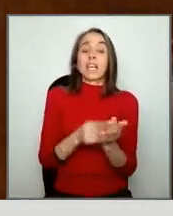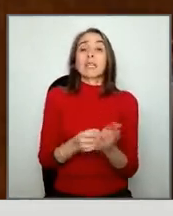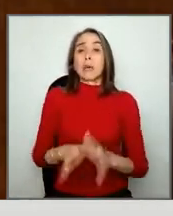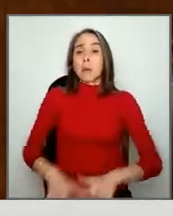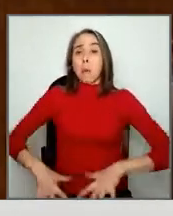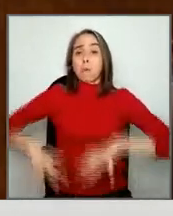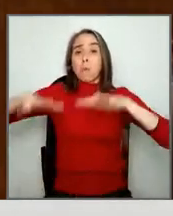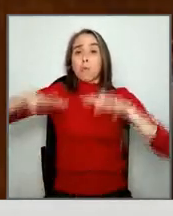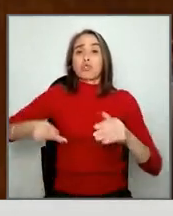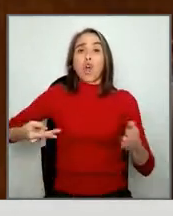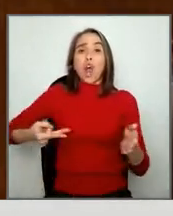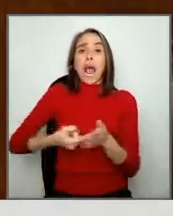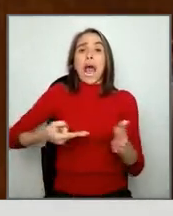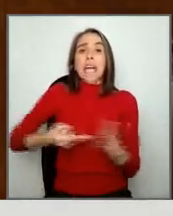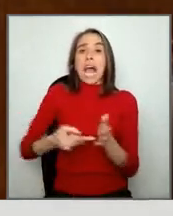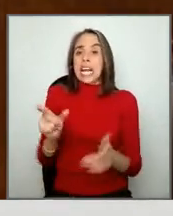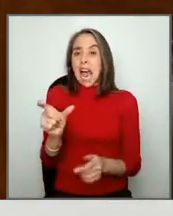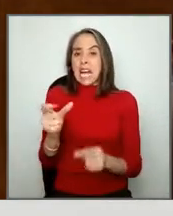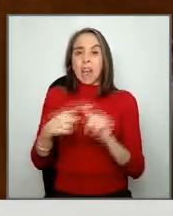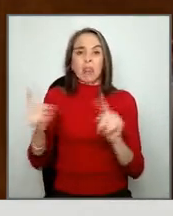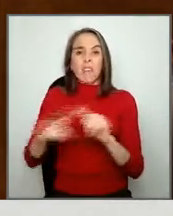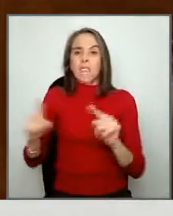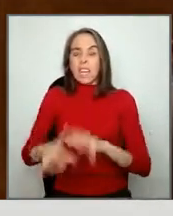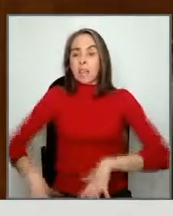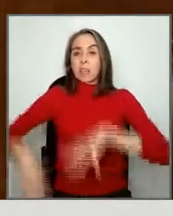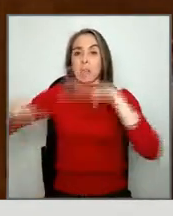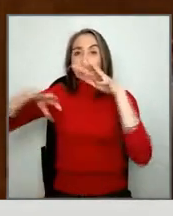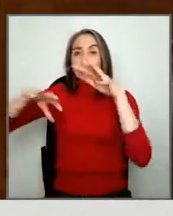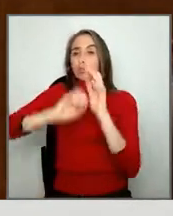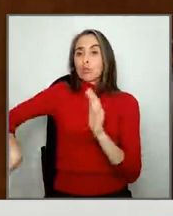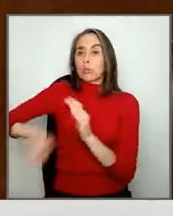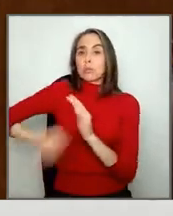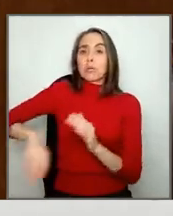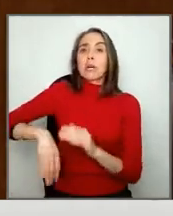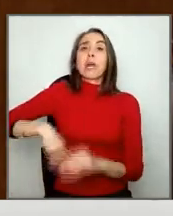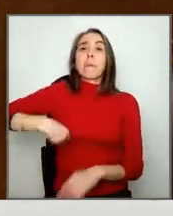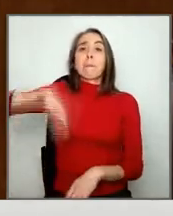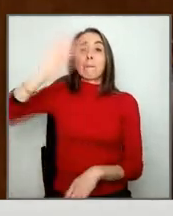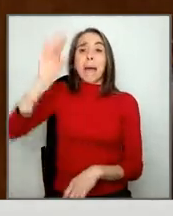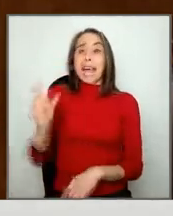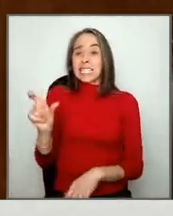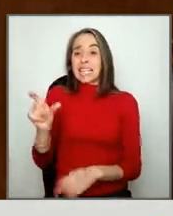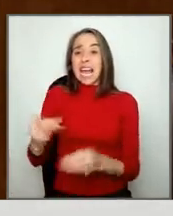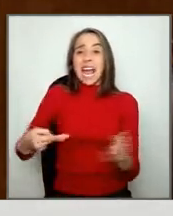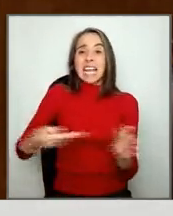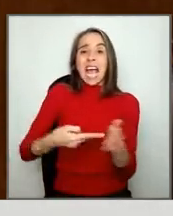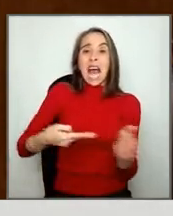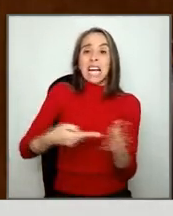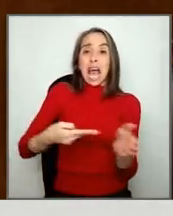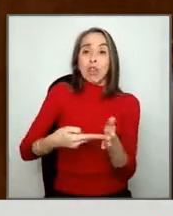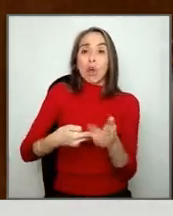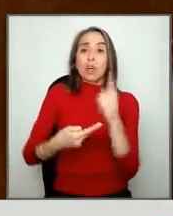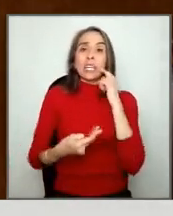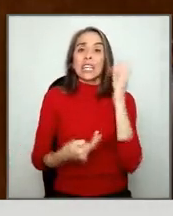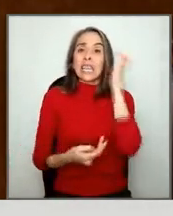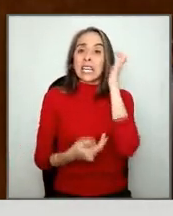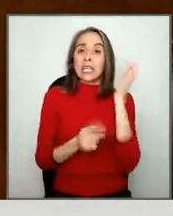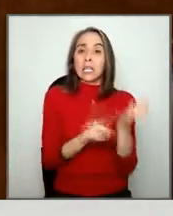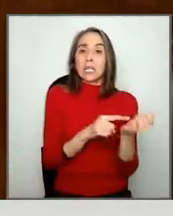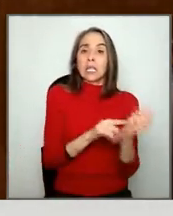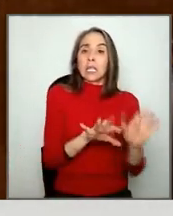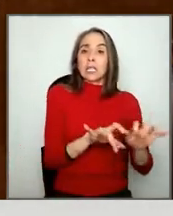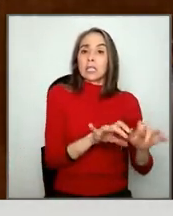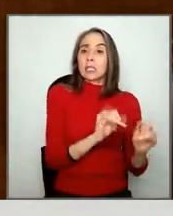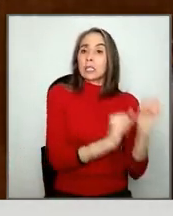útil lo que pone en evidencia que existen más cargadores que dispositivos electrónicos esta situación es preocupante porque